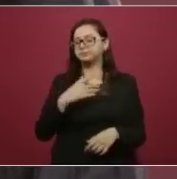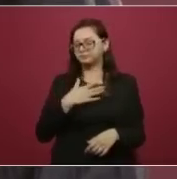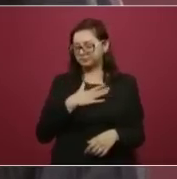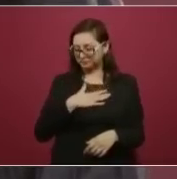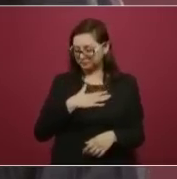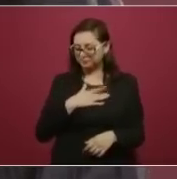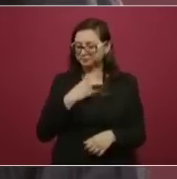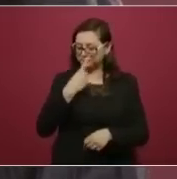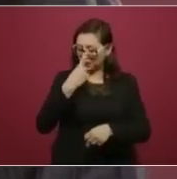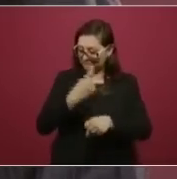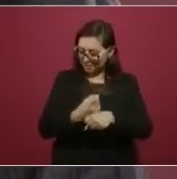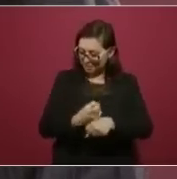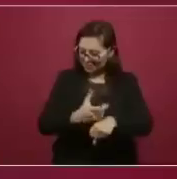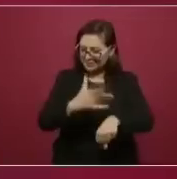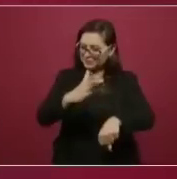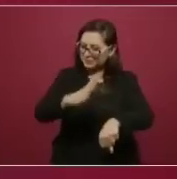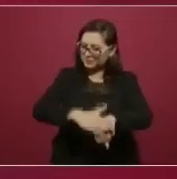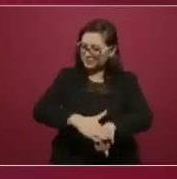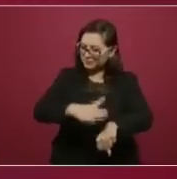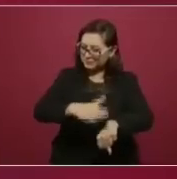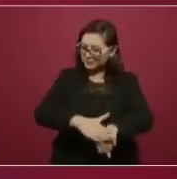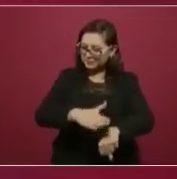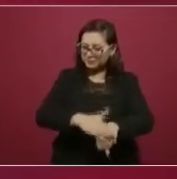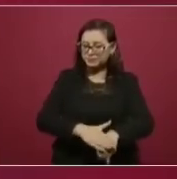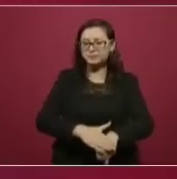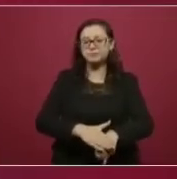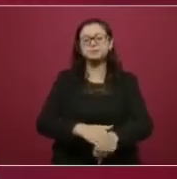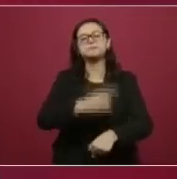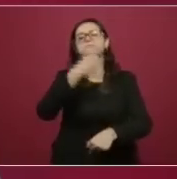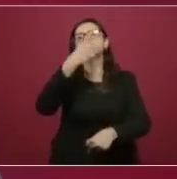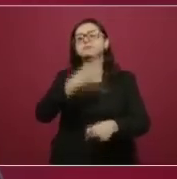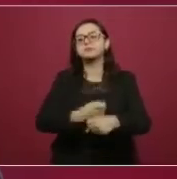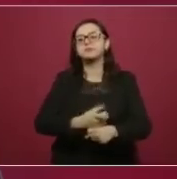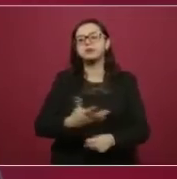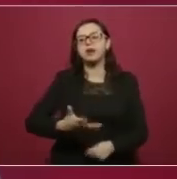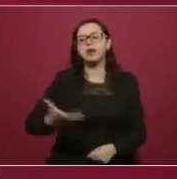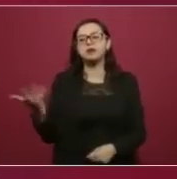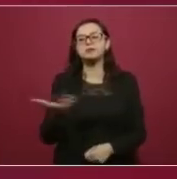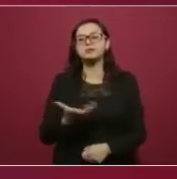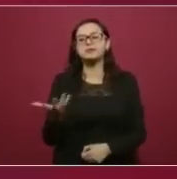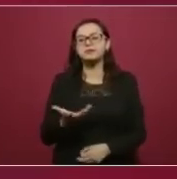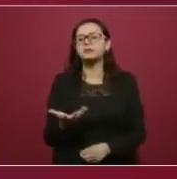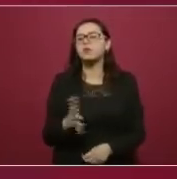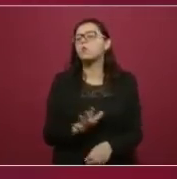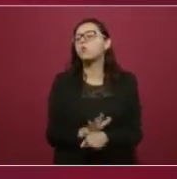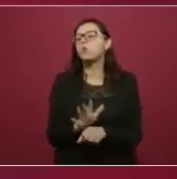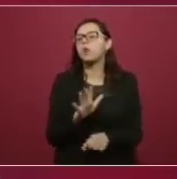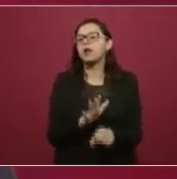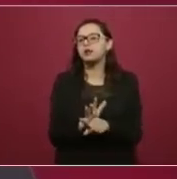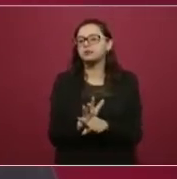en una primera instancia, pedirles a los